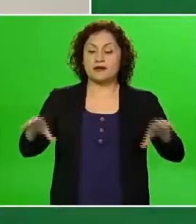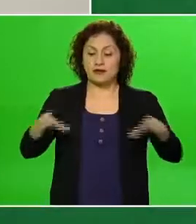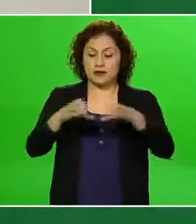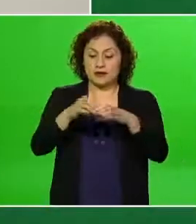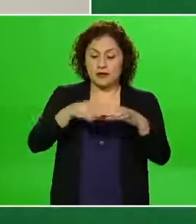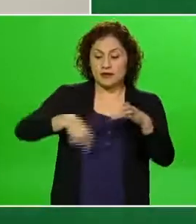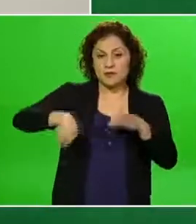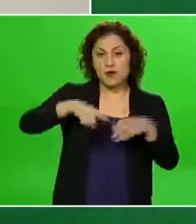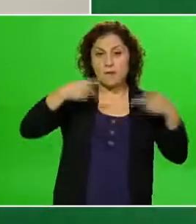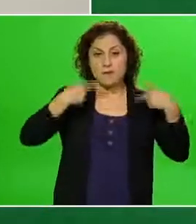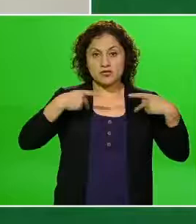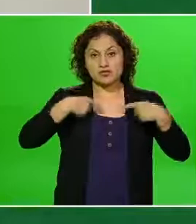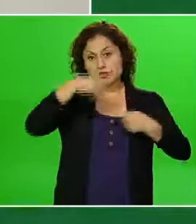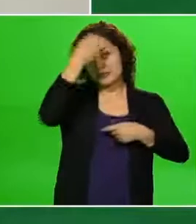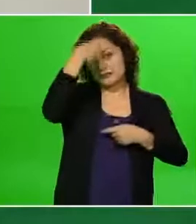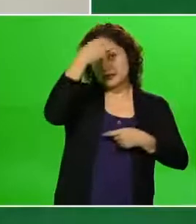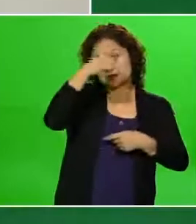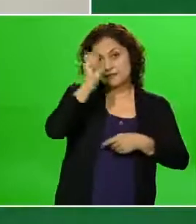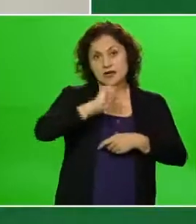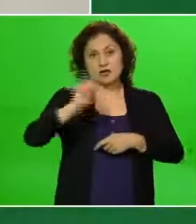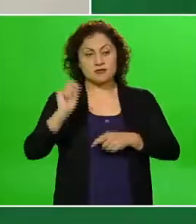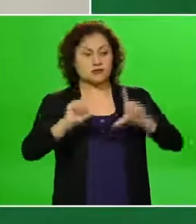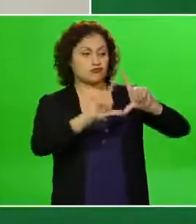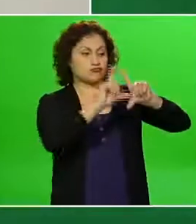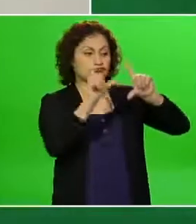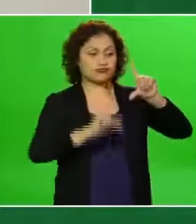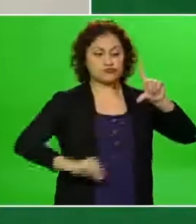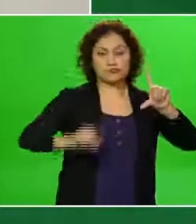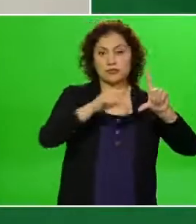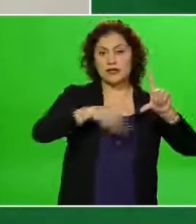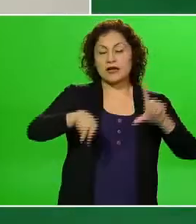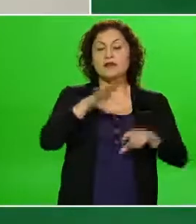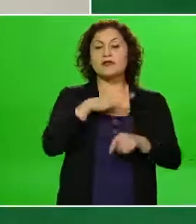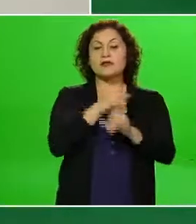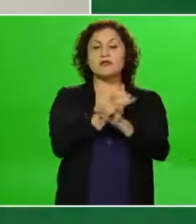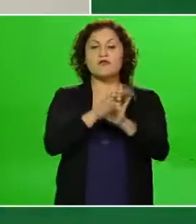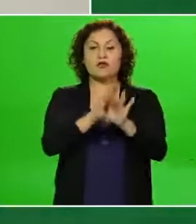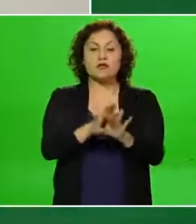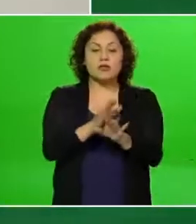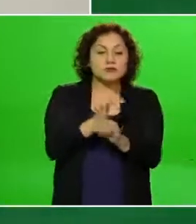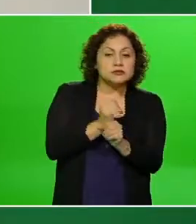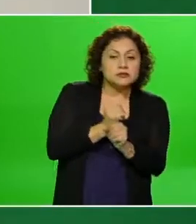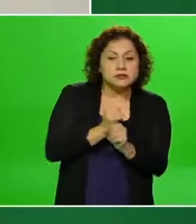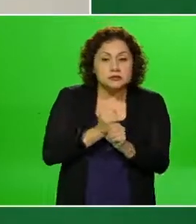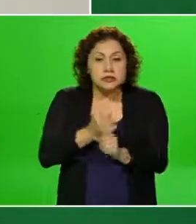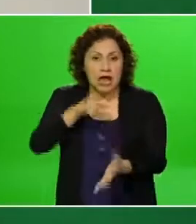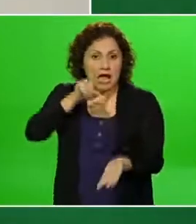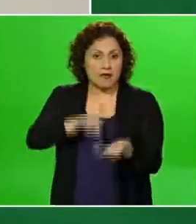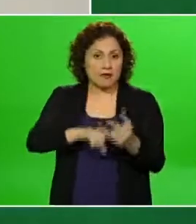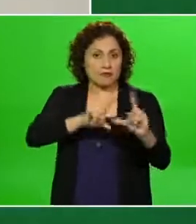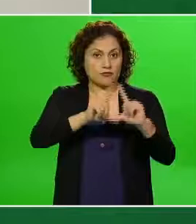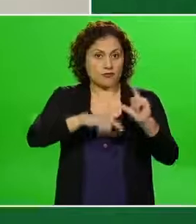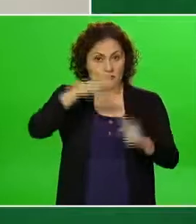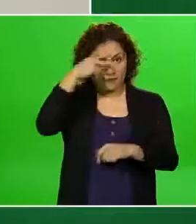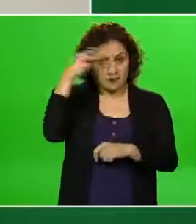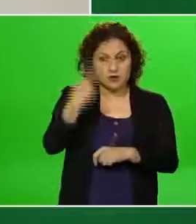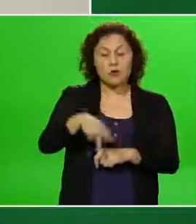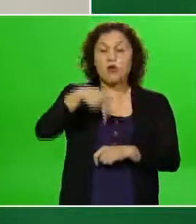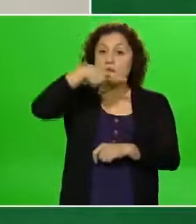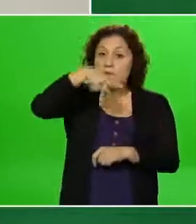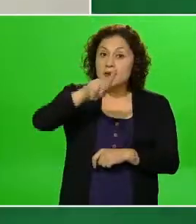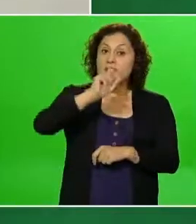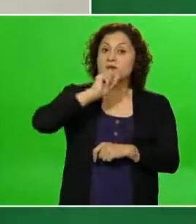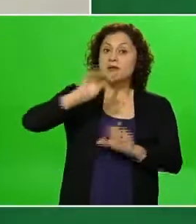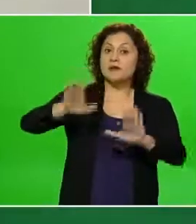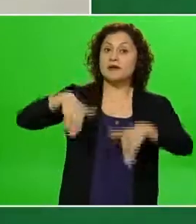la información y monitoreando la información de lo que sucede en otros países del mundo, recordando que estas vacunas también se están aplicando en